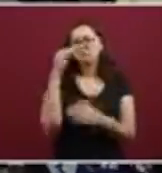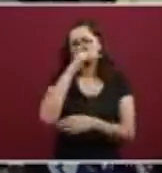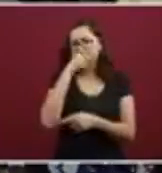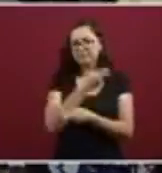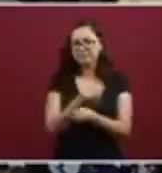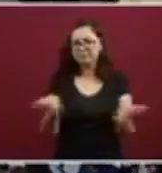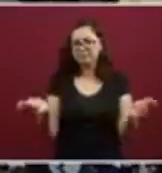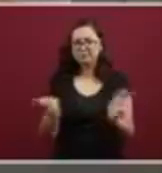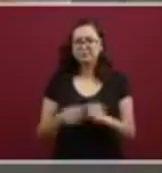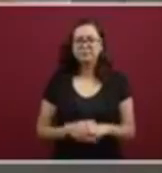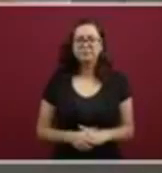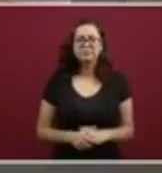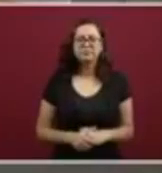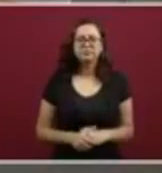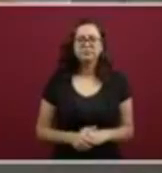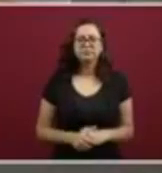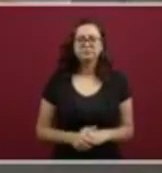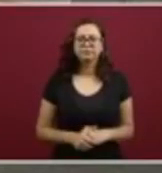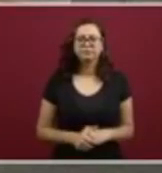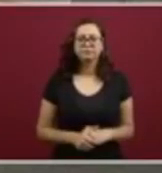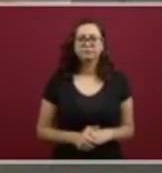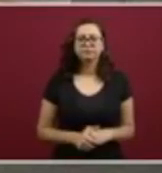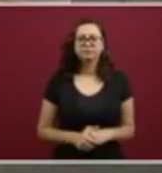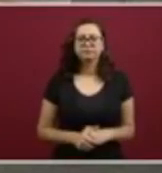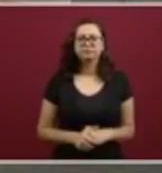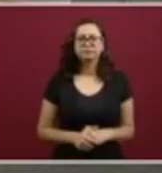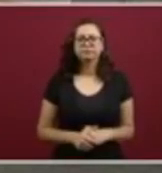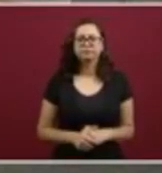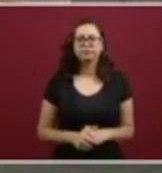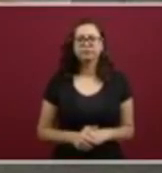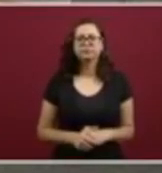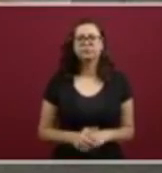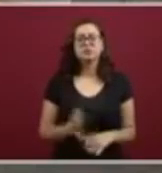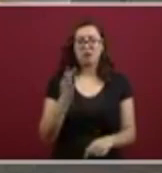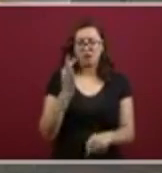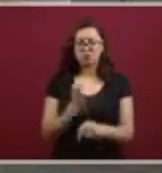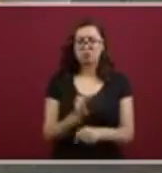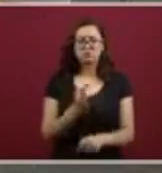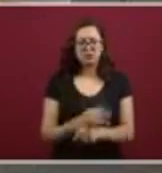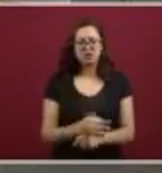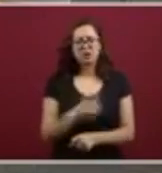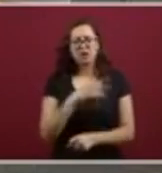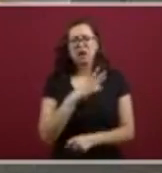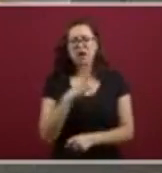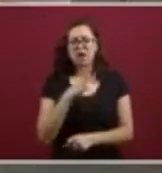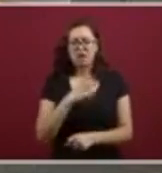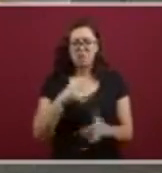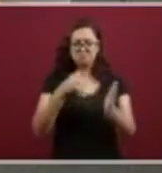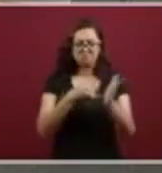En este momento tenemos alrededor de 20 millones de libros ya